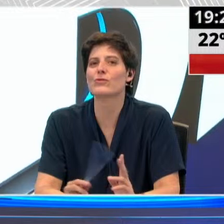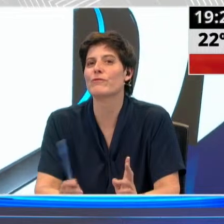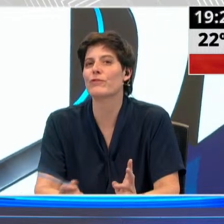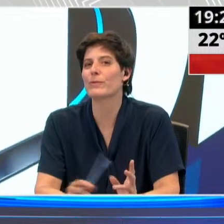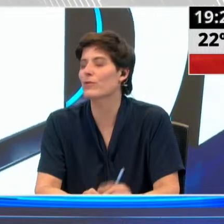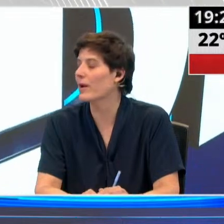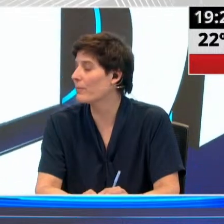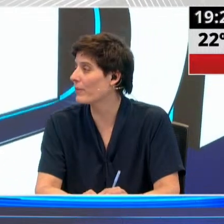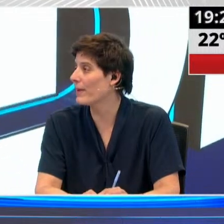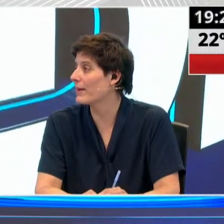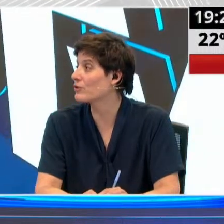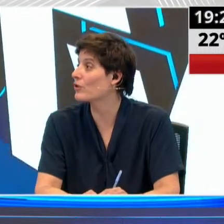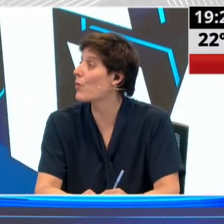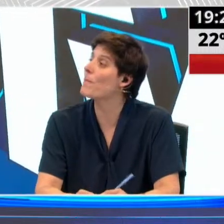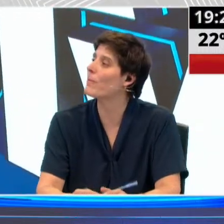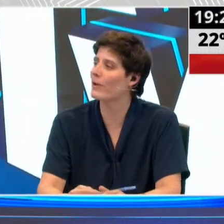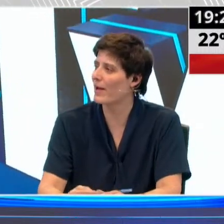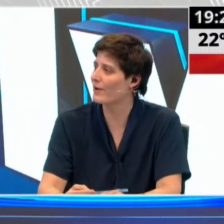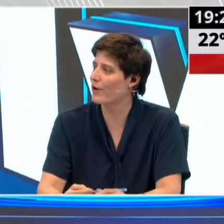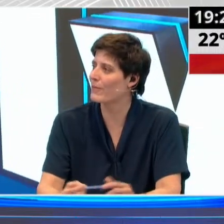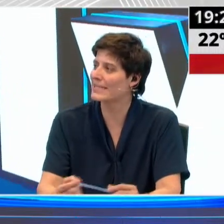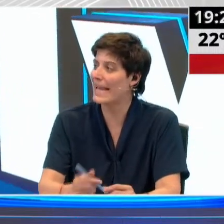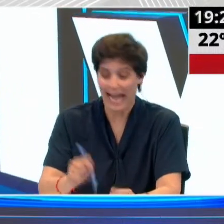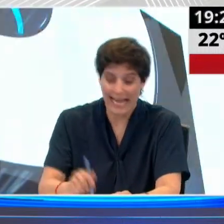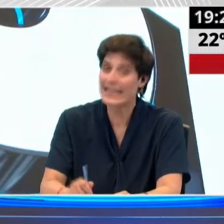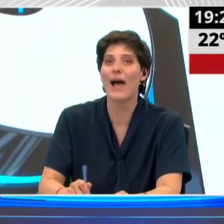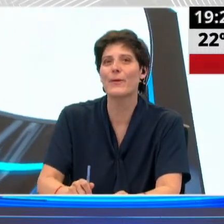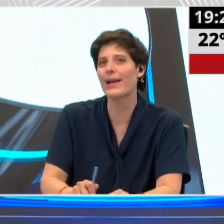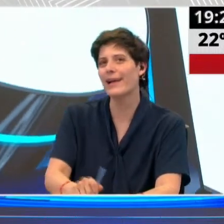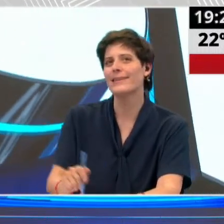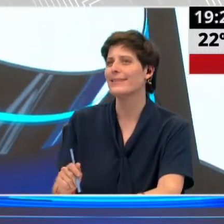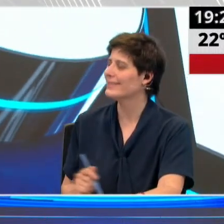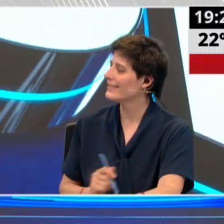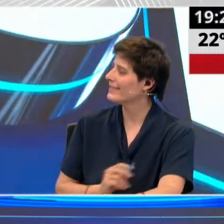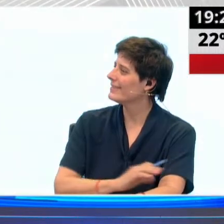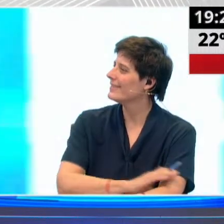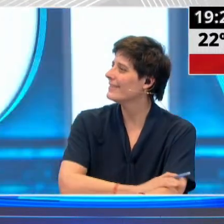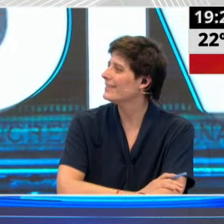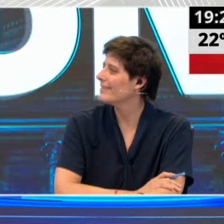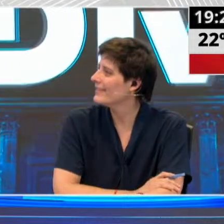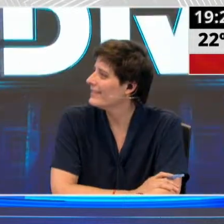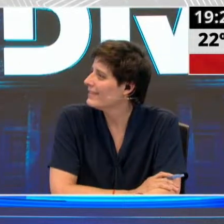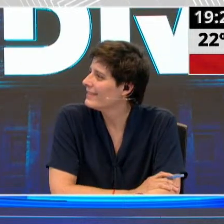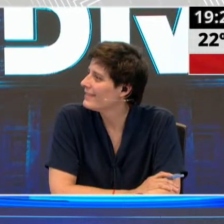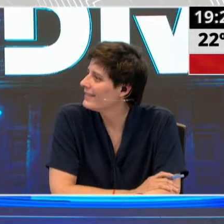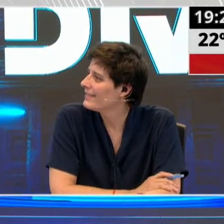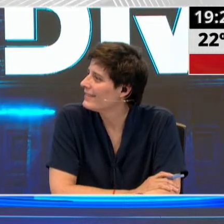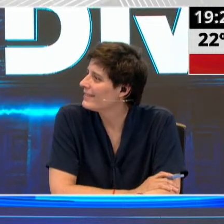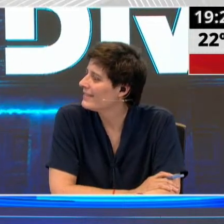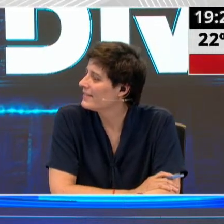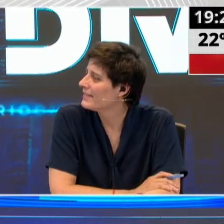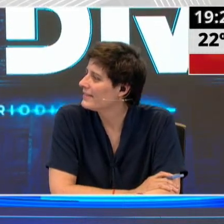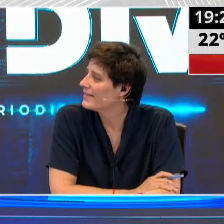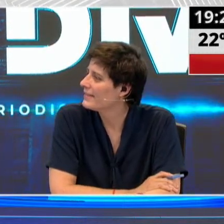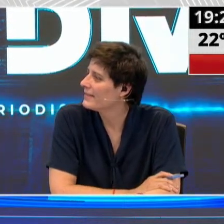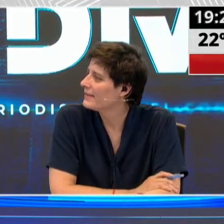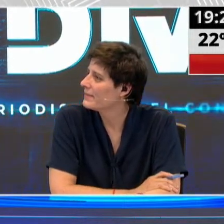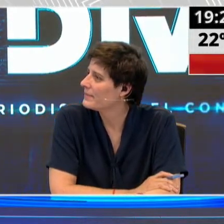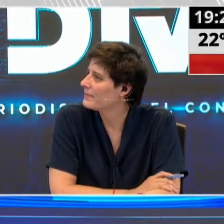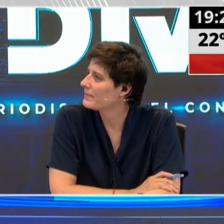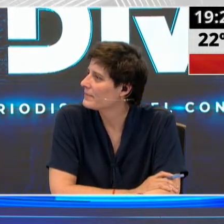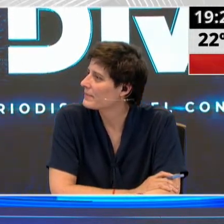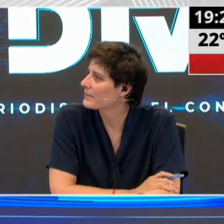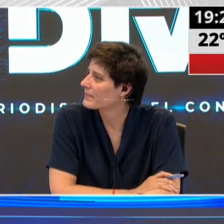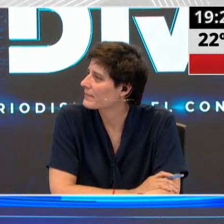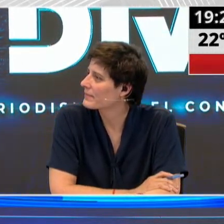tener que dar sus informes una vez por mes. Veremos si cumple una vez por mes a rajatabla. Gran tema, ¿no? Creo yo, Amanda, igual, que